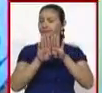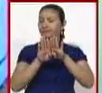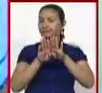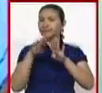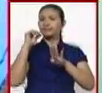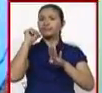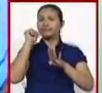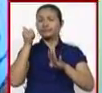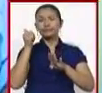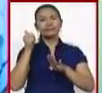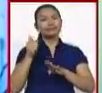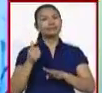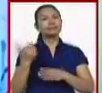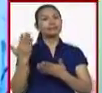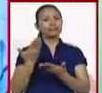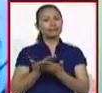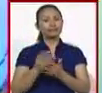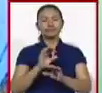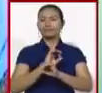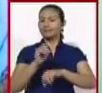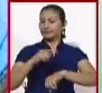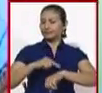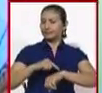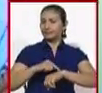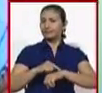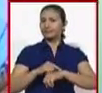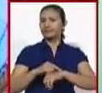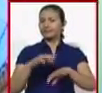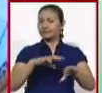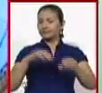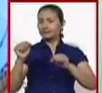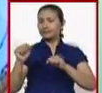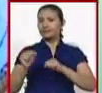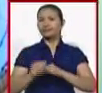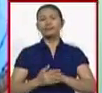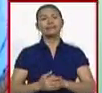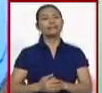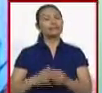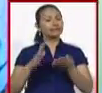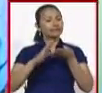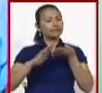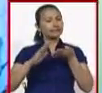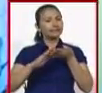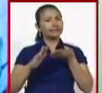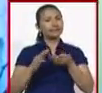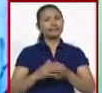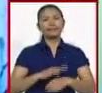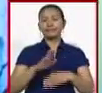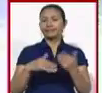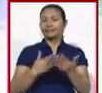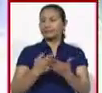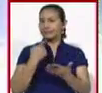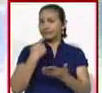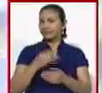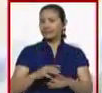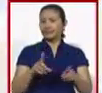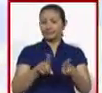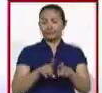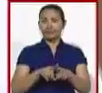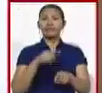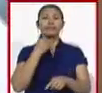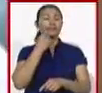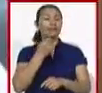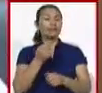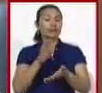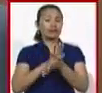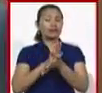dicho vuelvan mañana, ahora no tenemos tiempo, tienen que sacar, no sé, un permiso o algo por ahí, nos dijeron. Por otro lado,